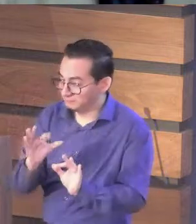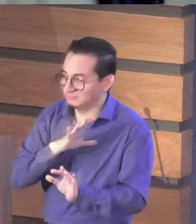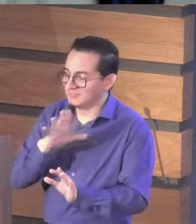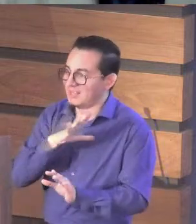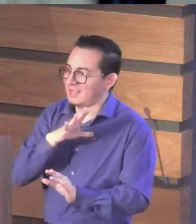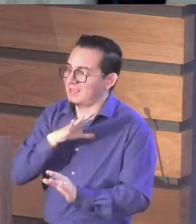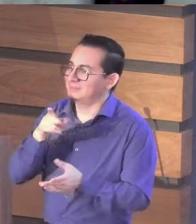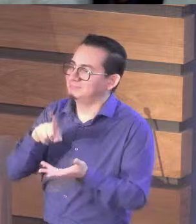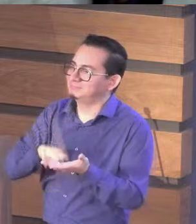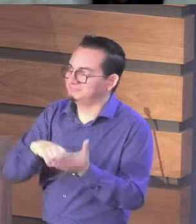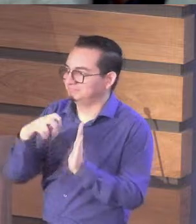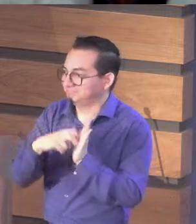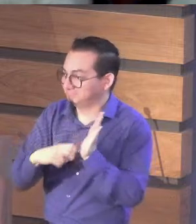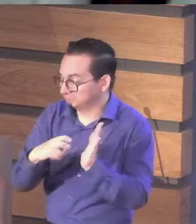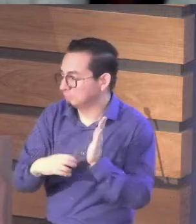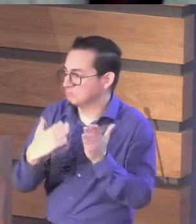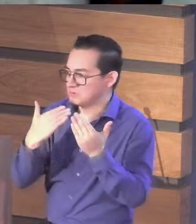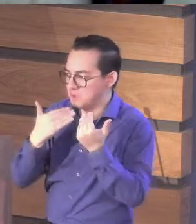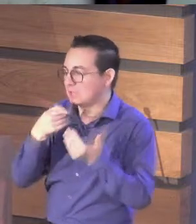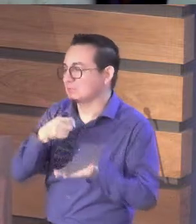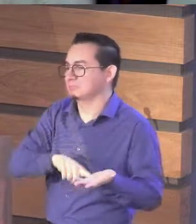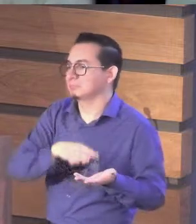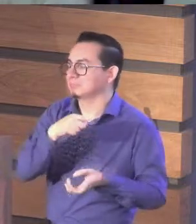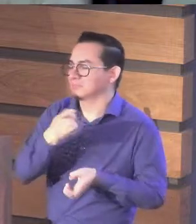también el ejercicio es muy escaso.